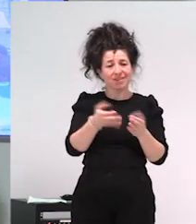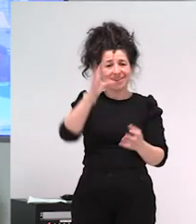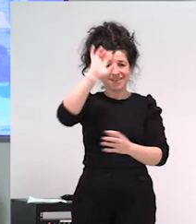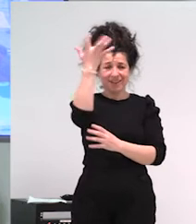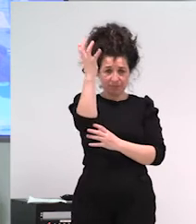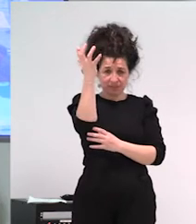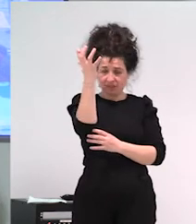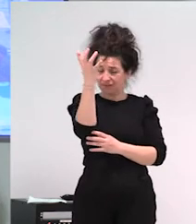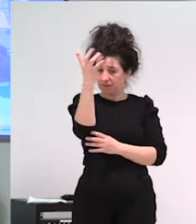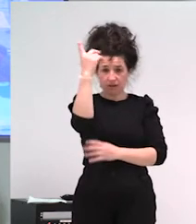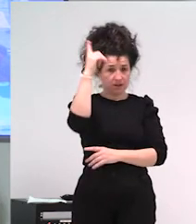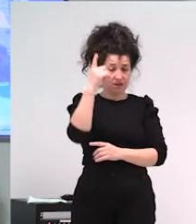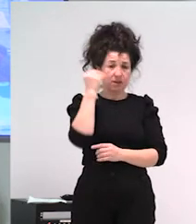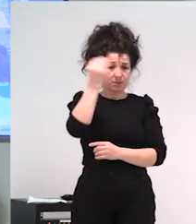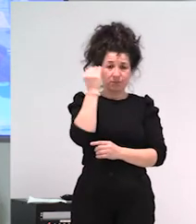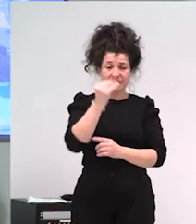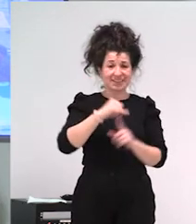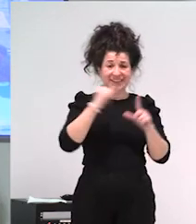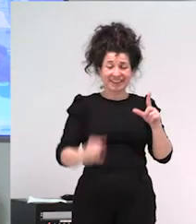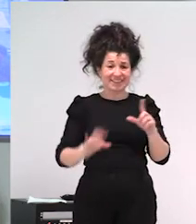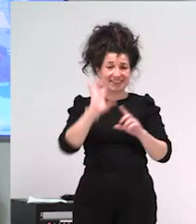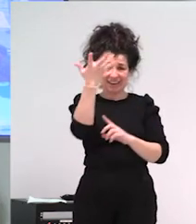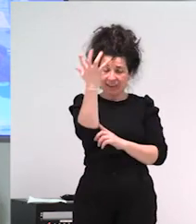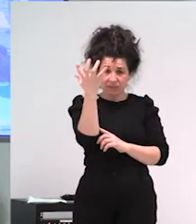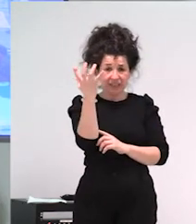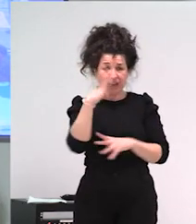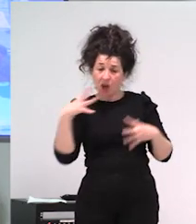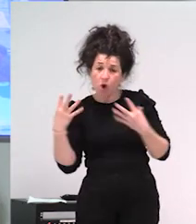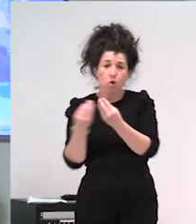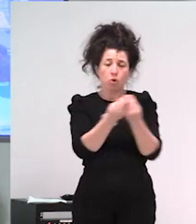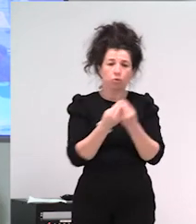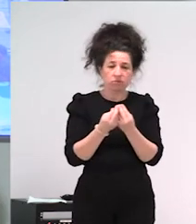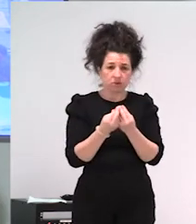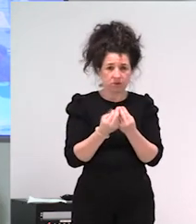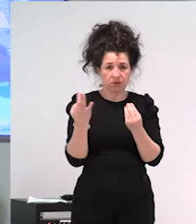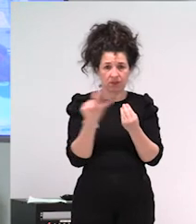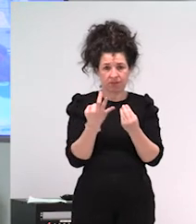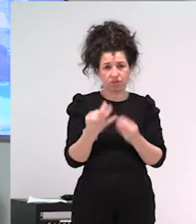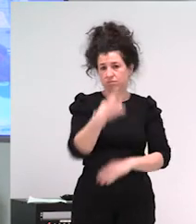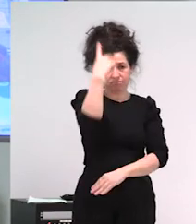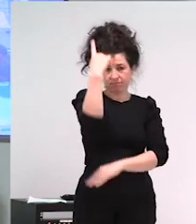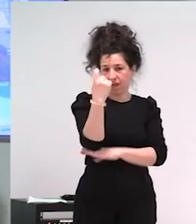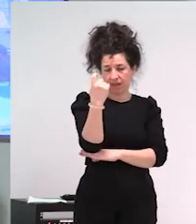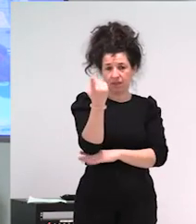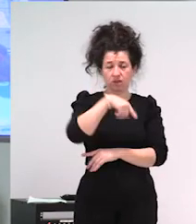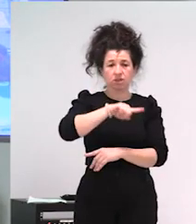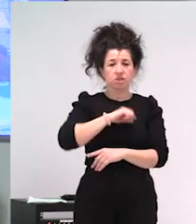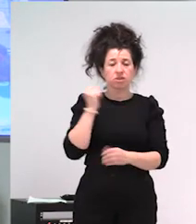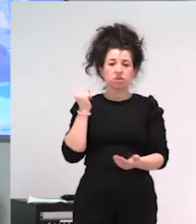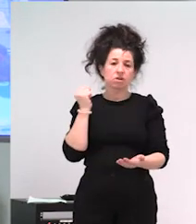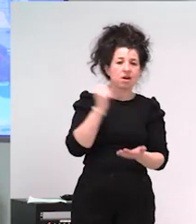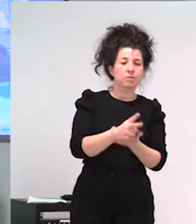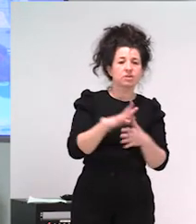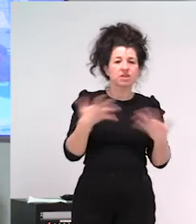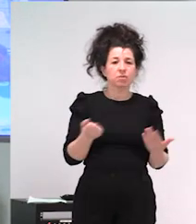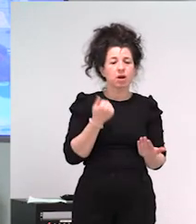necesario e innegociable salir de la crisis climática todas juntas. En este sentido, apostamos por propuestas